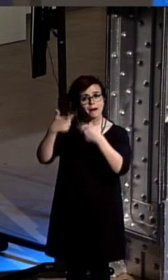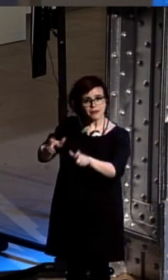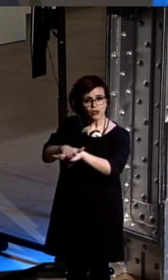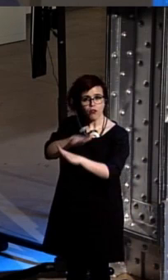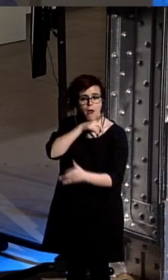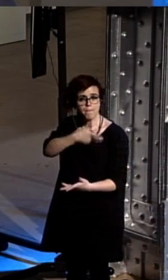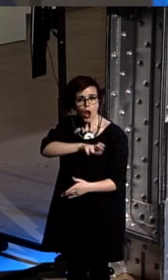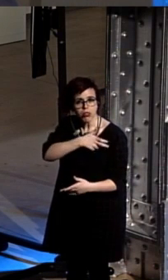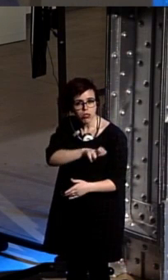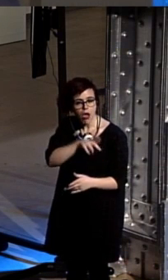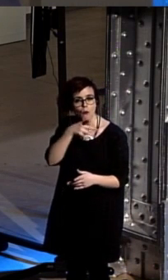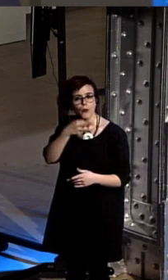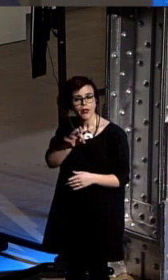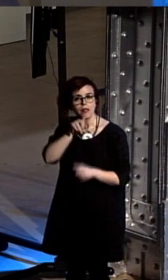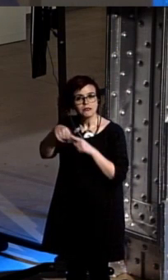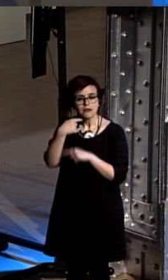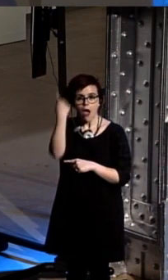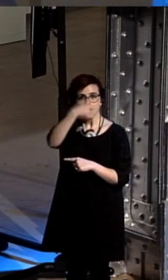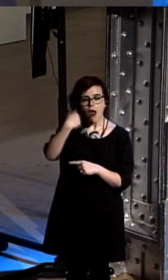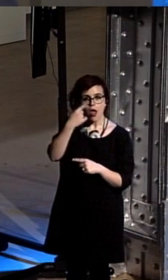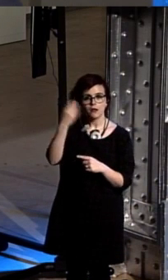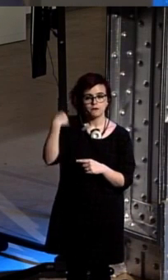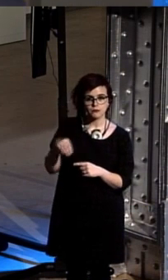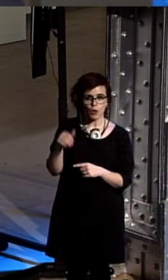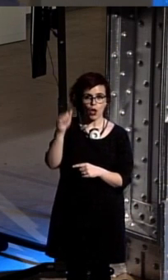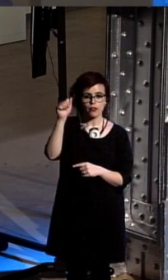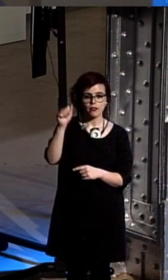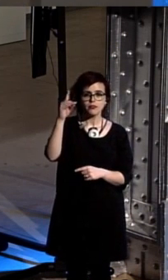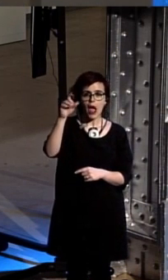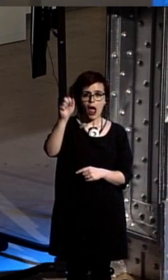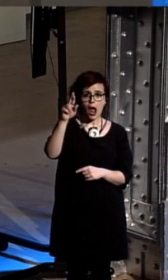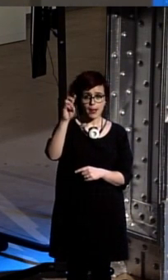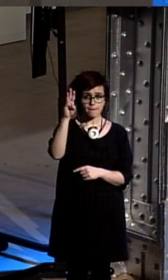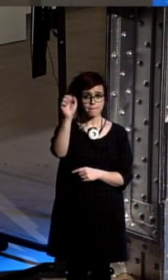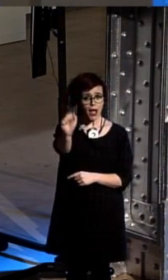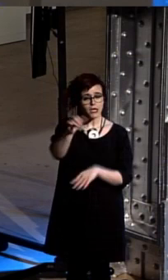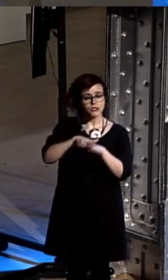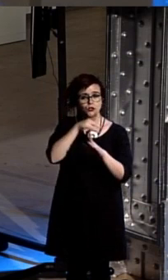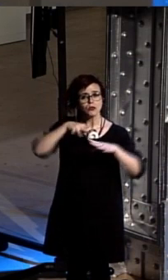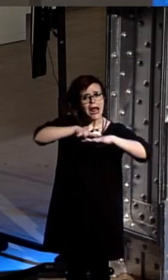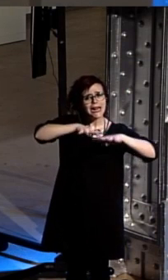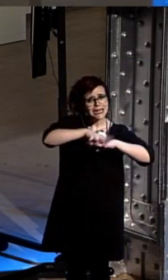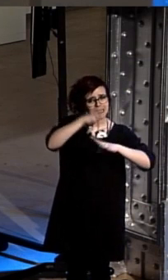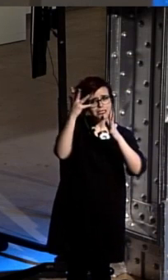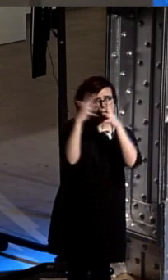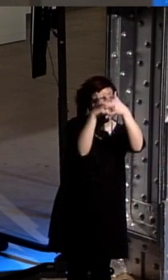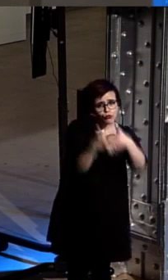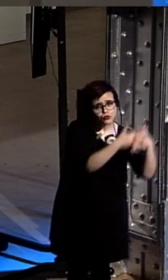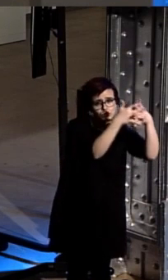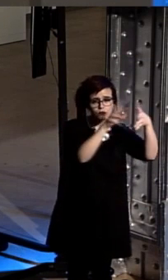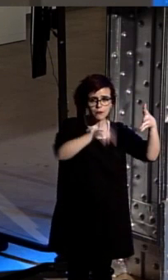Nueva York puede leer las caras. DARPA es otra red de Estados Unidos que ha estado trabajando también